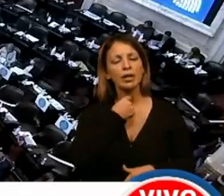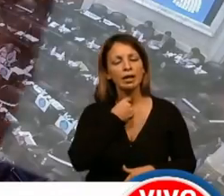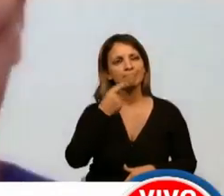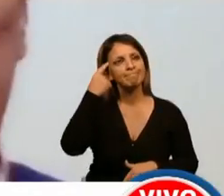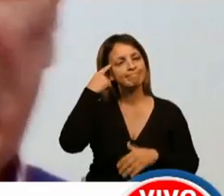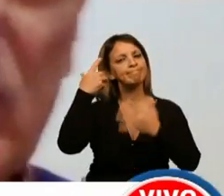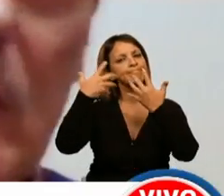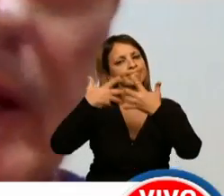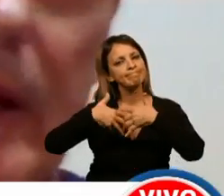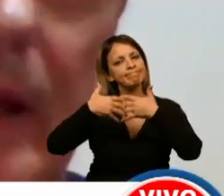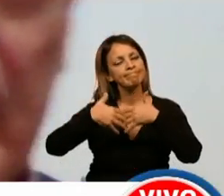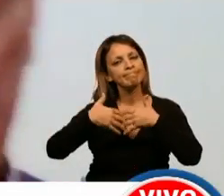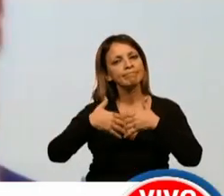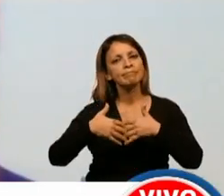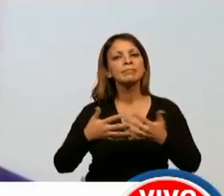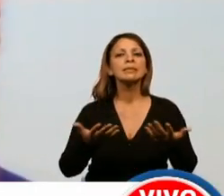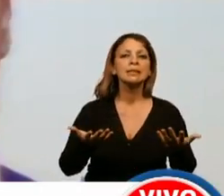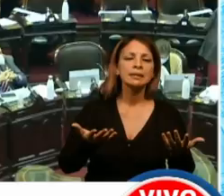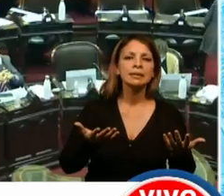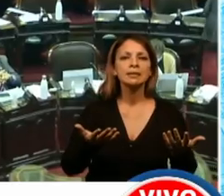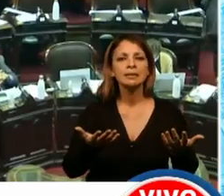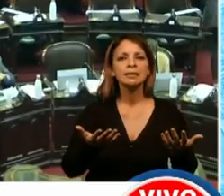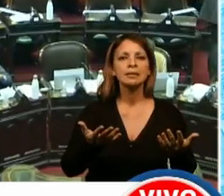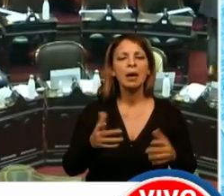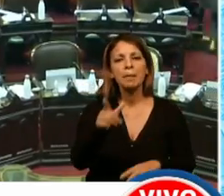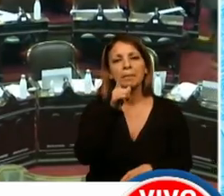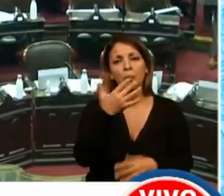presidente aunque resulte antipático